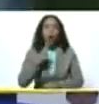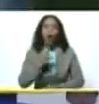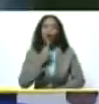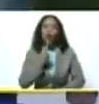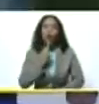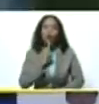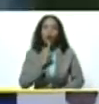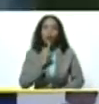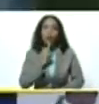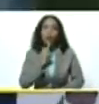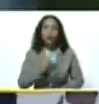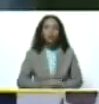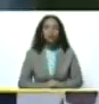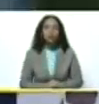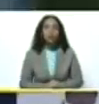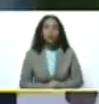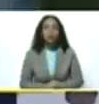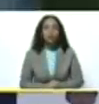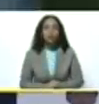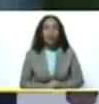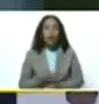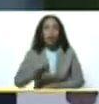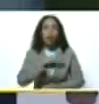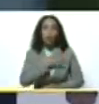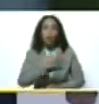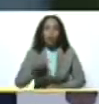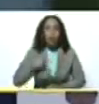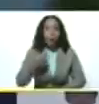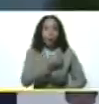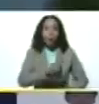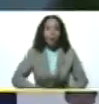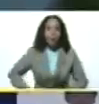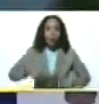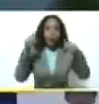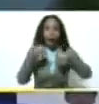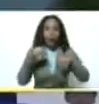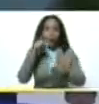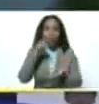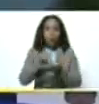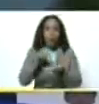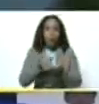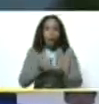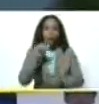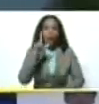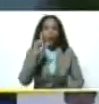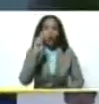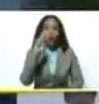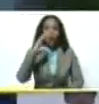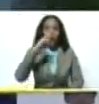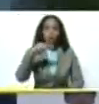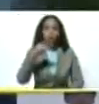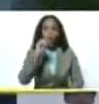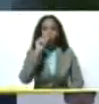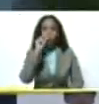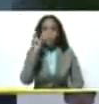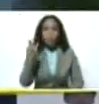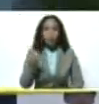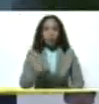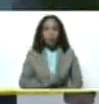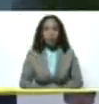Castro, la de nuestro querido presidente aquí presente, Lucho Arce,